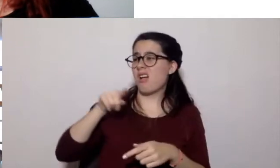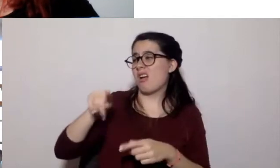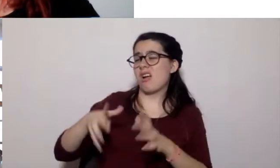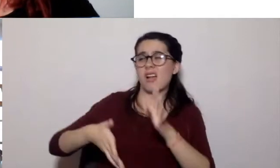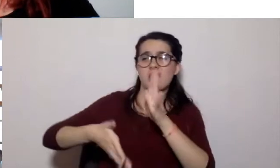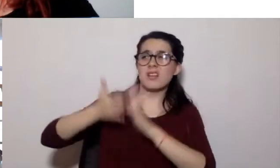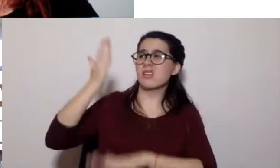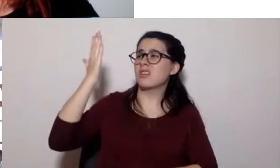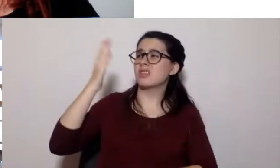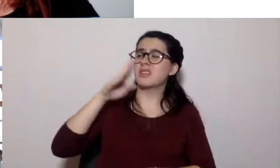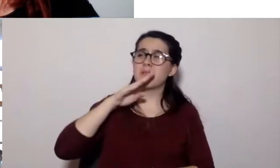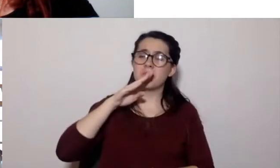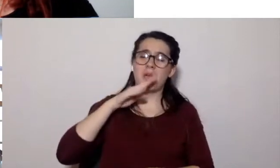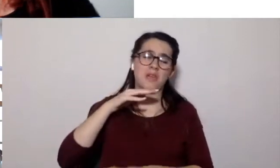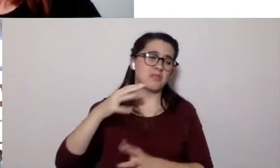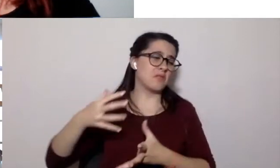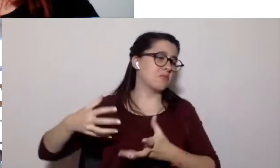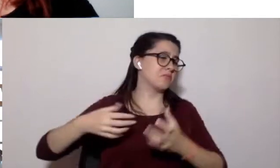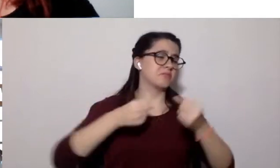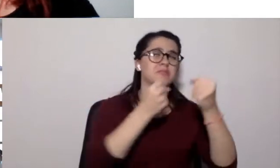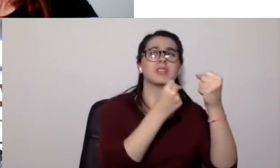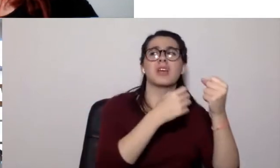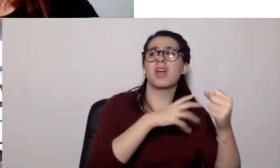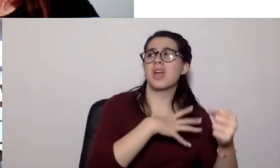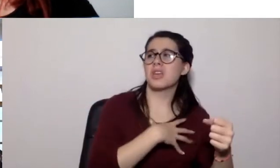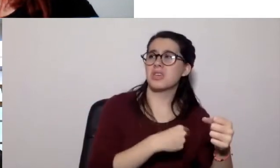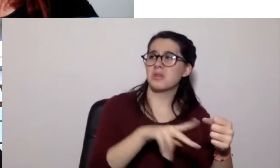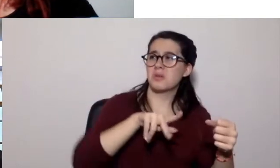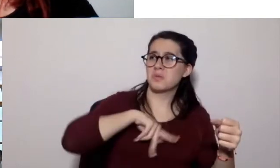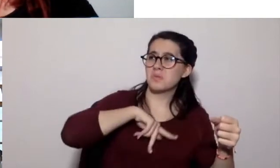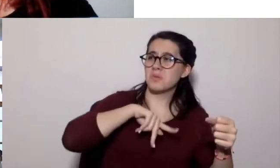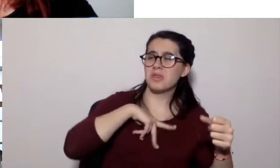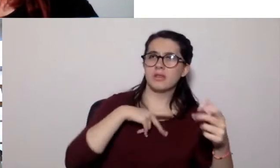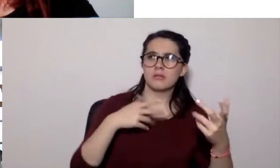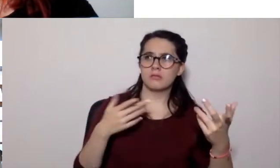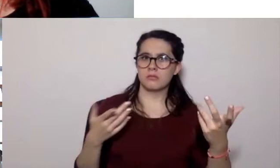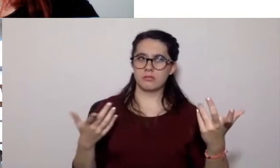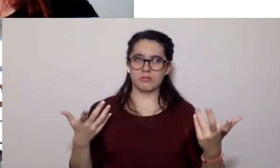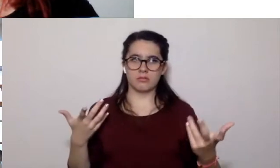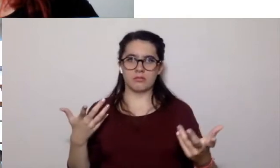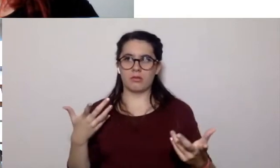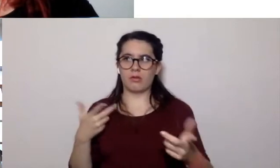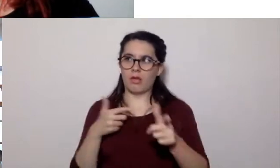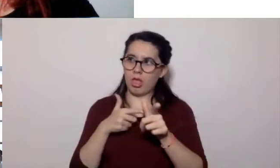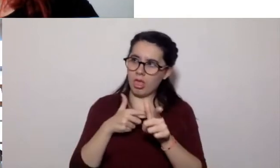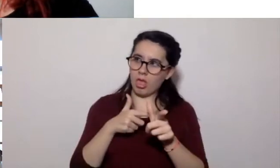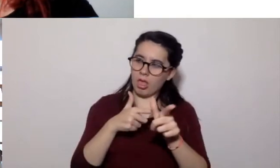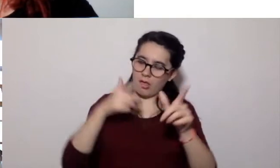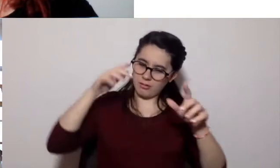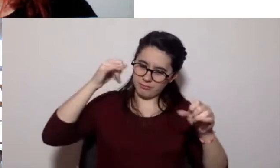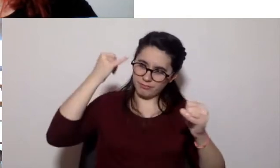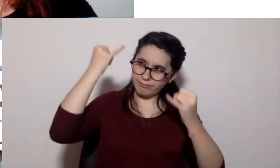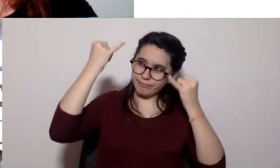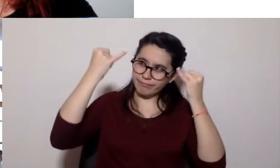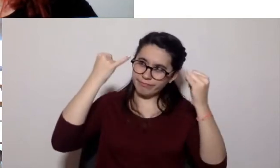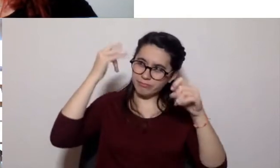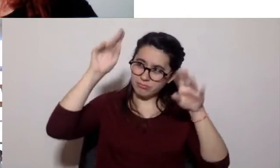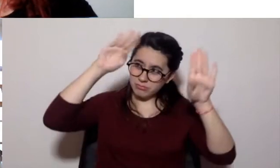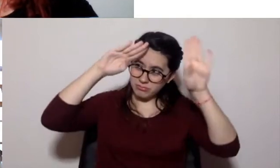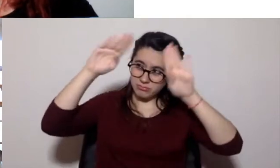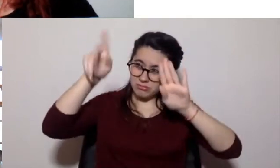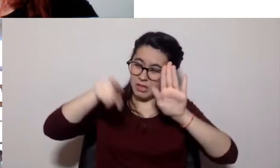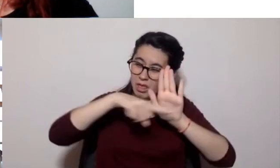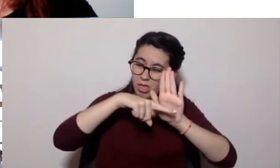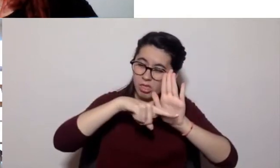me voy a llevar a mis hijos. Y entonces sigue, ¿no? Ve la cantidad de estrés y ansiedad que